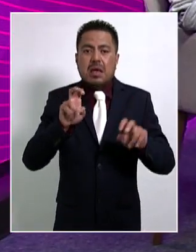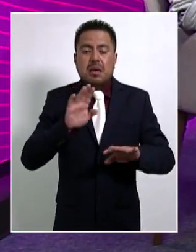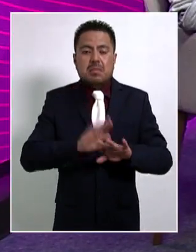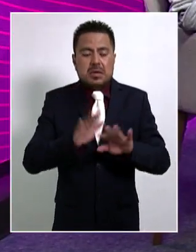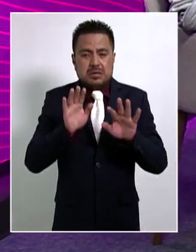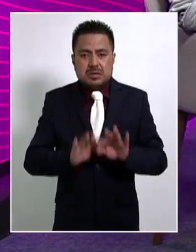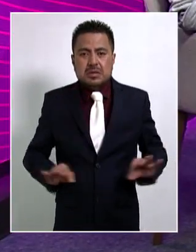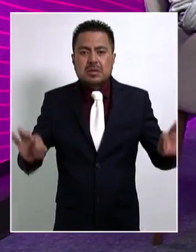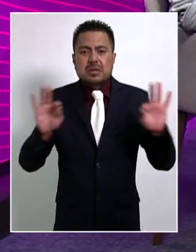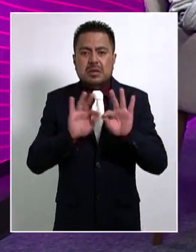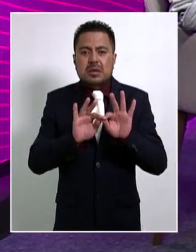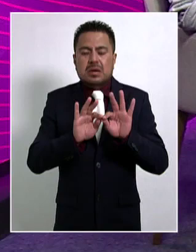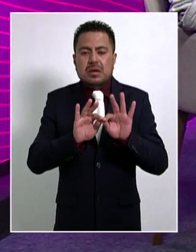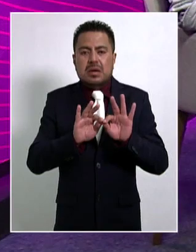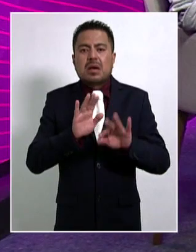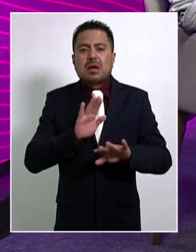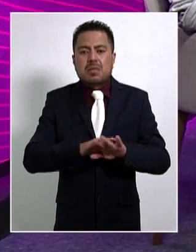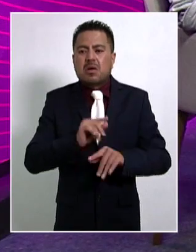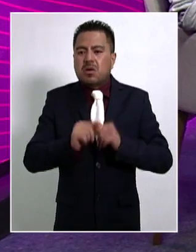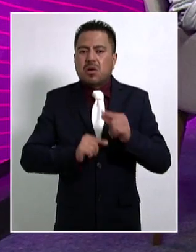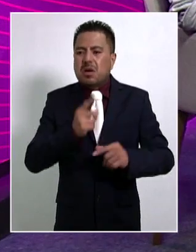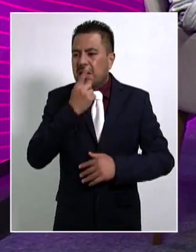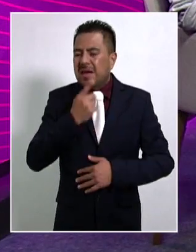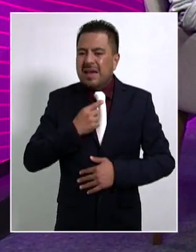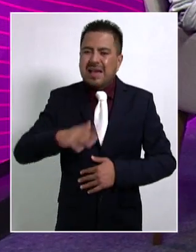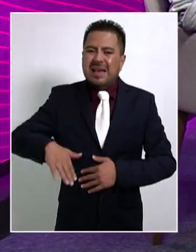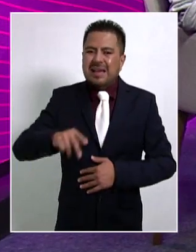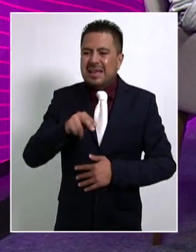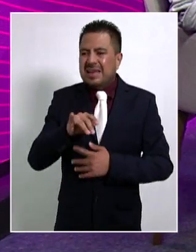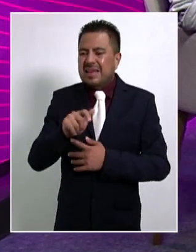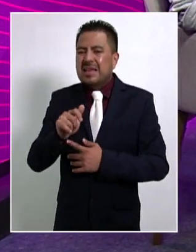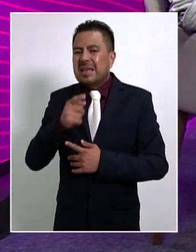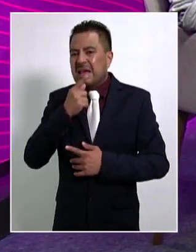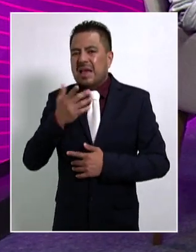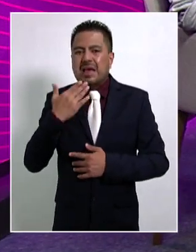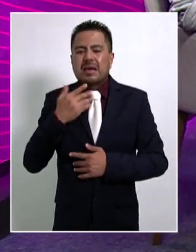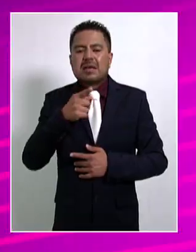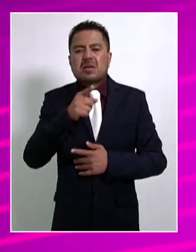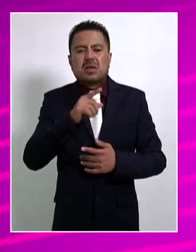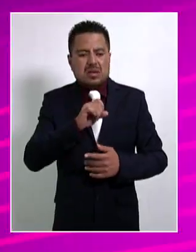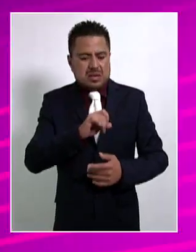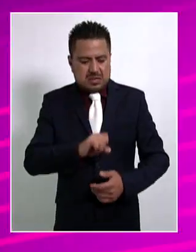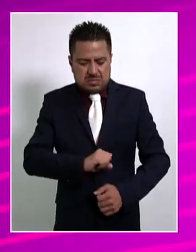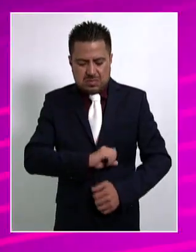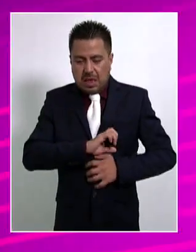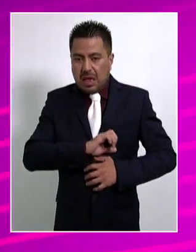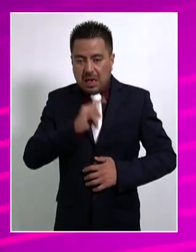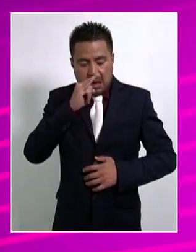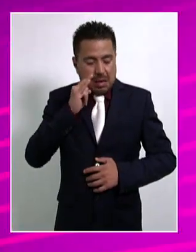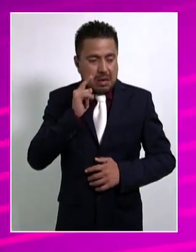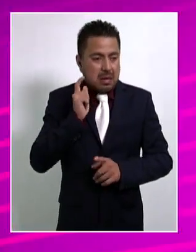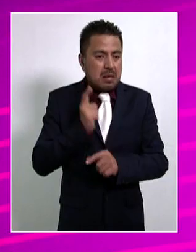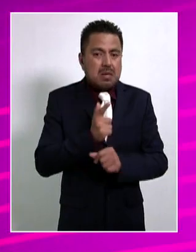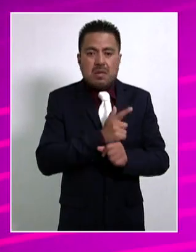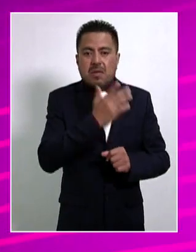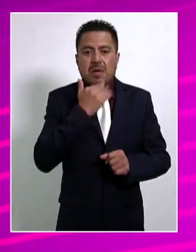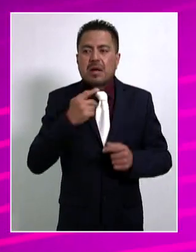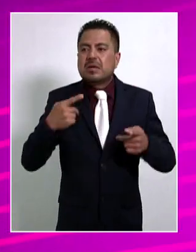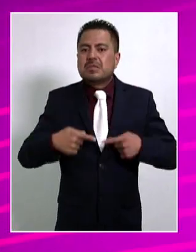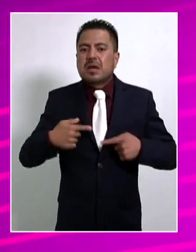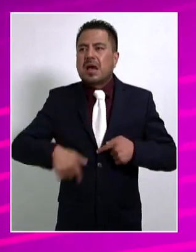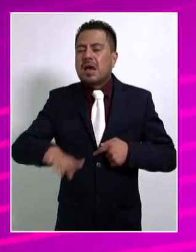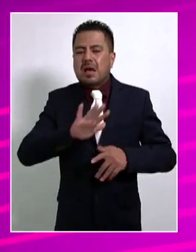muy importante, que es un poco lo que decía Neitan hace rato. O sea, sí, tú eres quien cargas con la visibilidad. Exacto. Y el